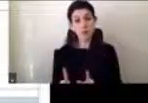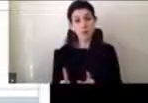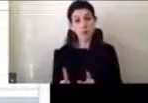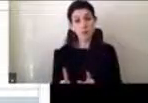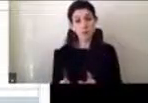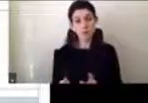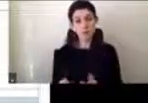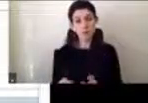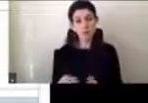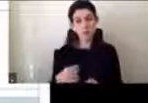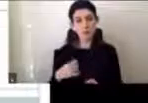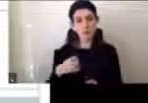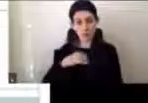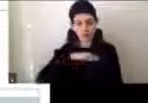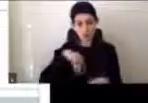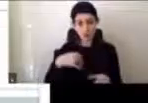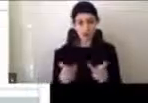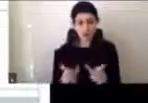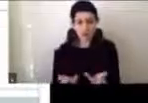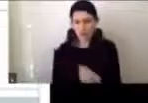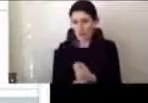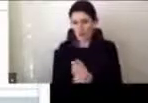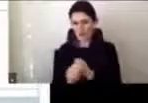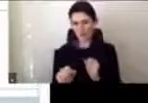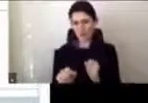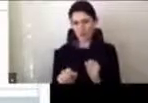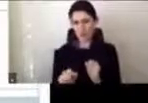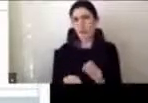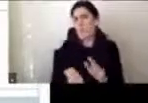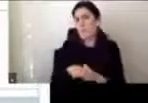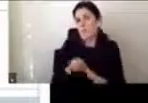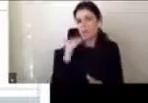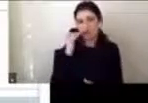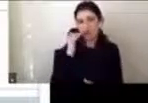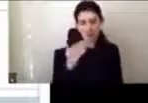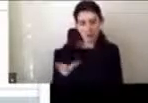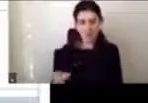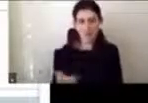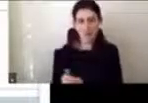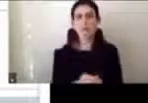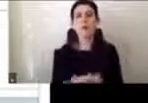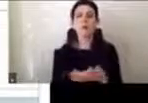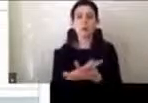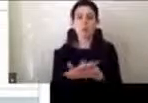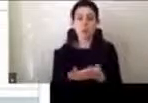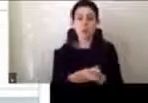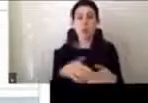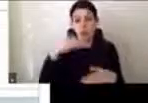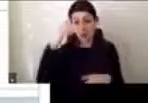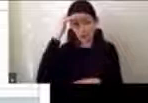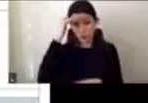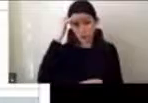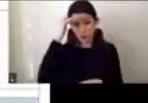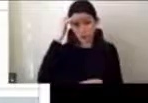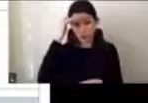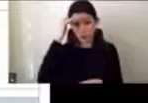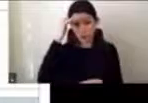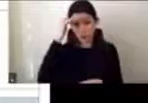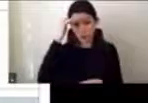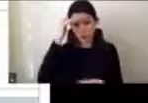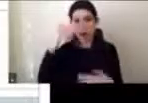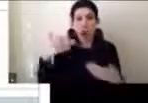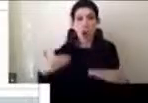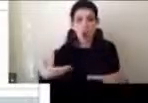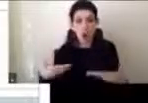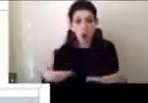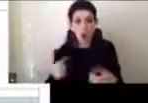manejar, ¿ya? Sobre todo en un niño. Por ejemplo, esta experiencia que estamos viviendo durante esta pandemia, ¿no